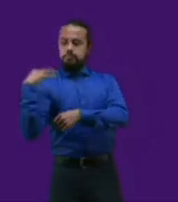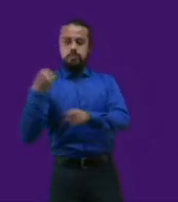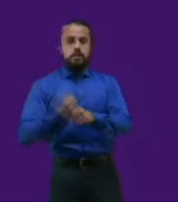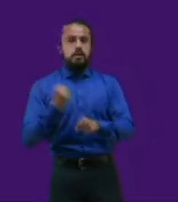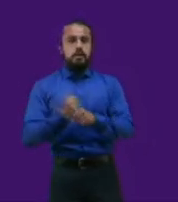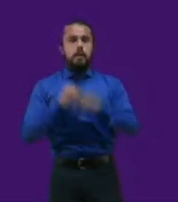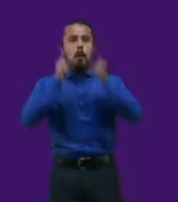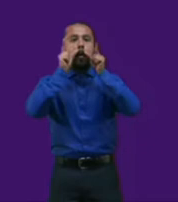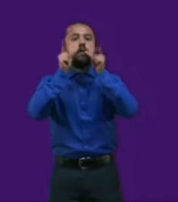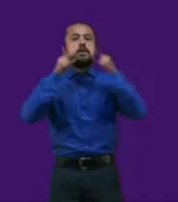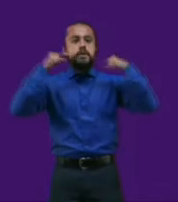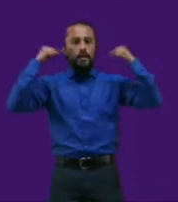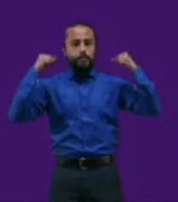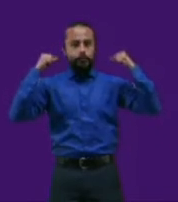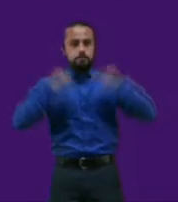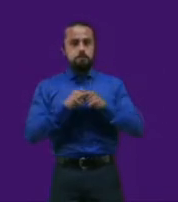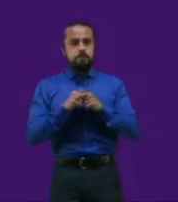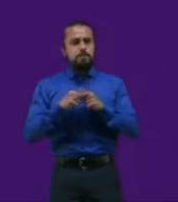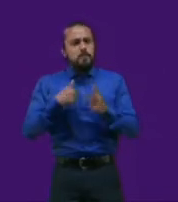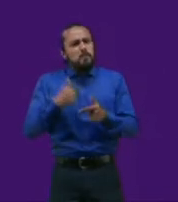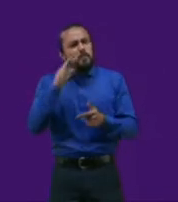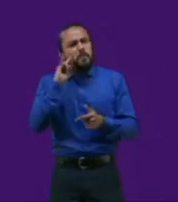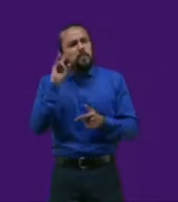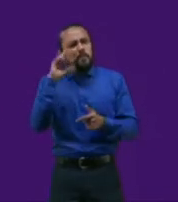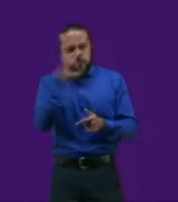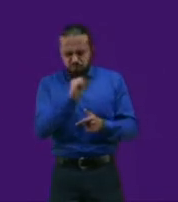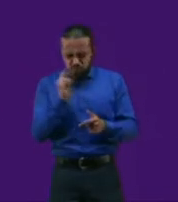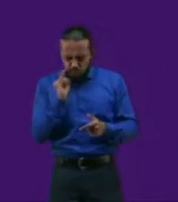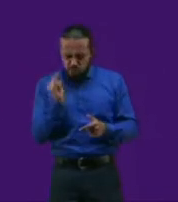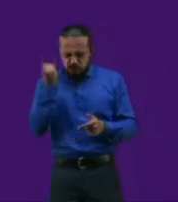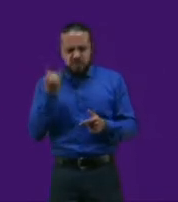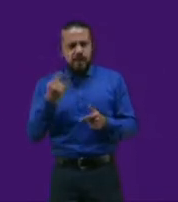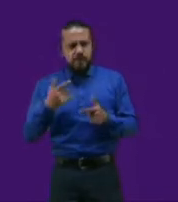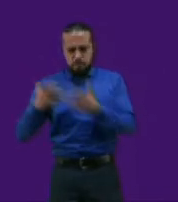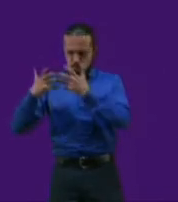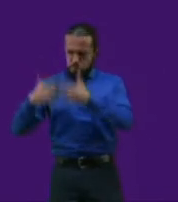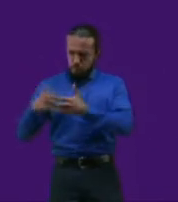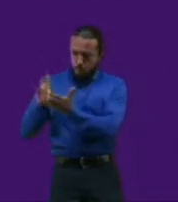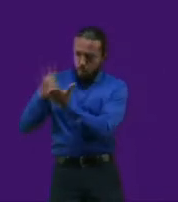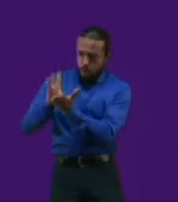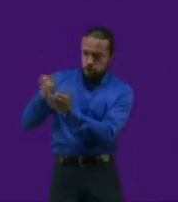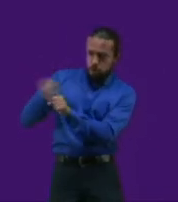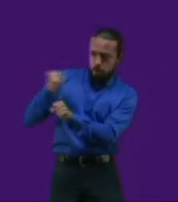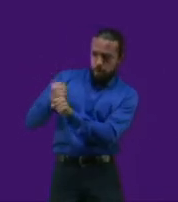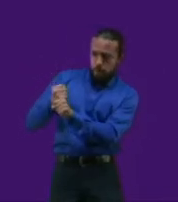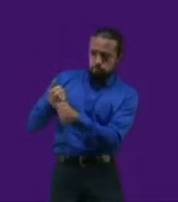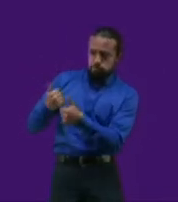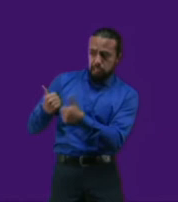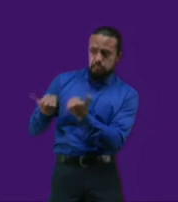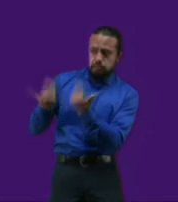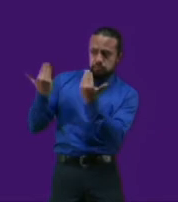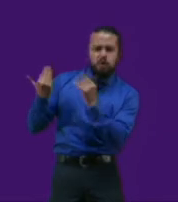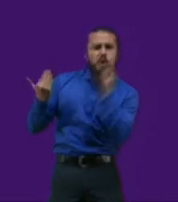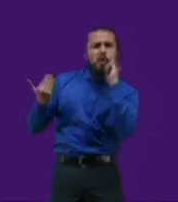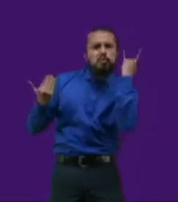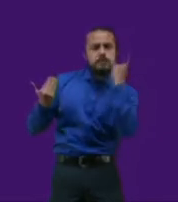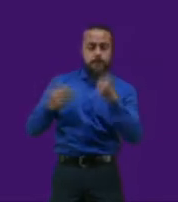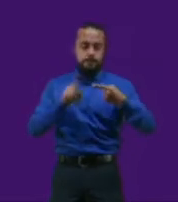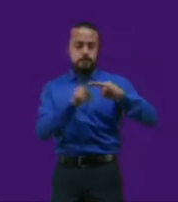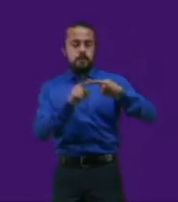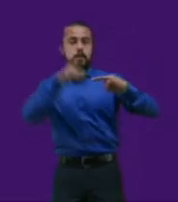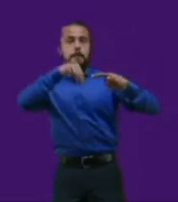¿Cómo me di cuenta que el modelo es viable? Voy a partir eso como en dos partes. Una es como el market fit y la otra